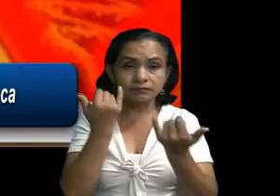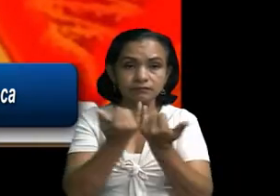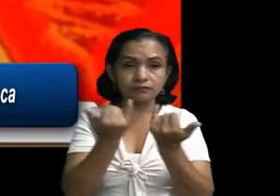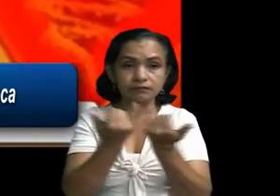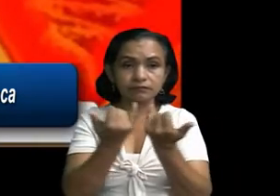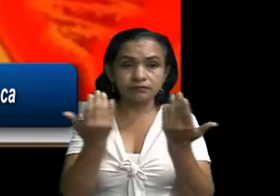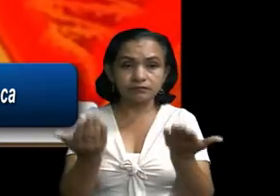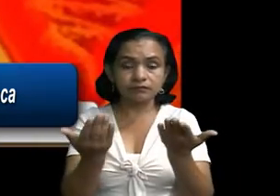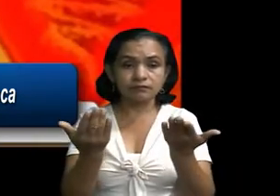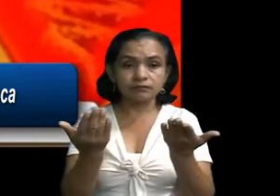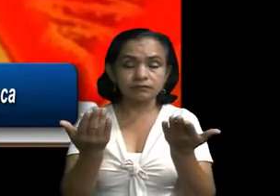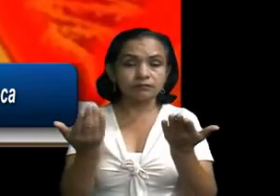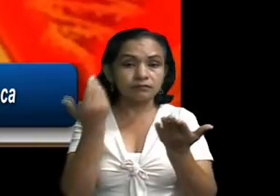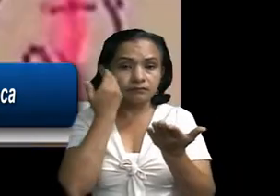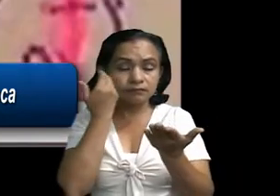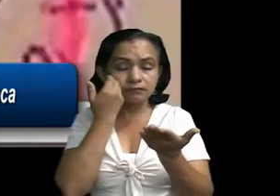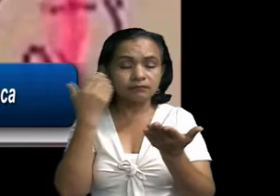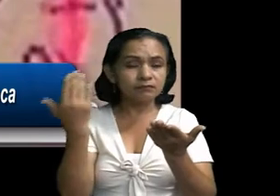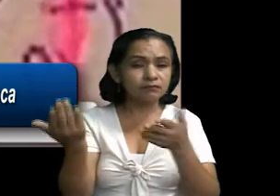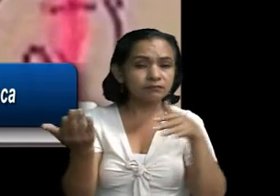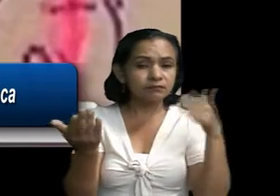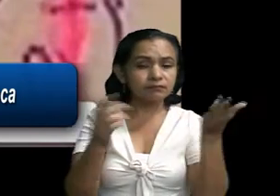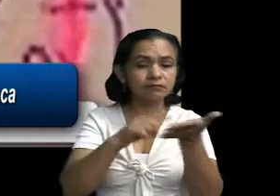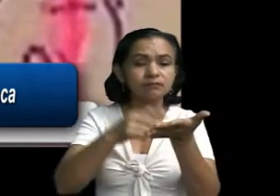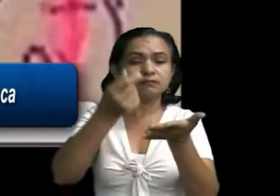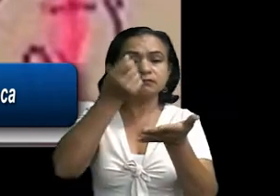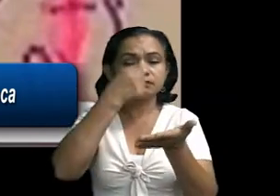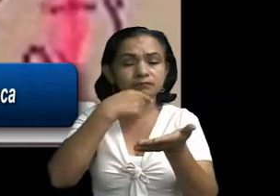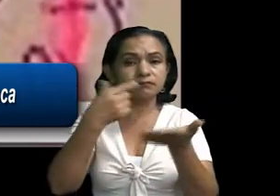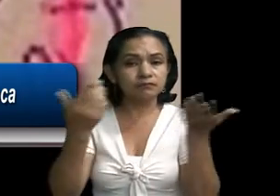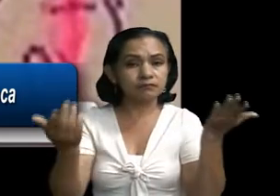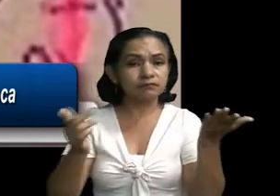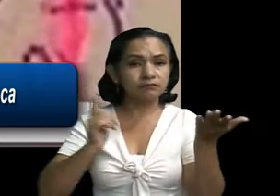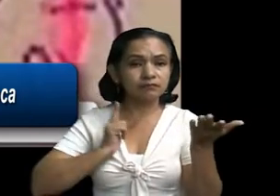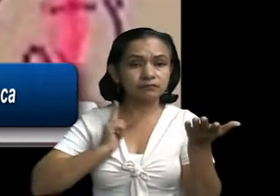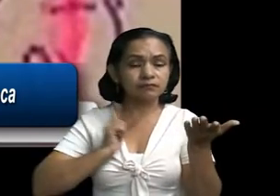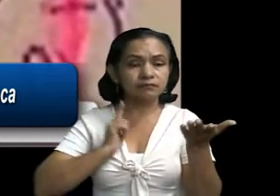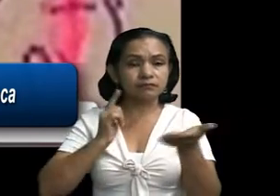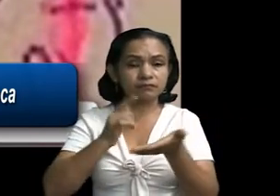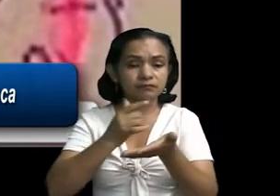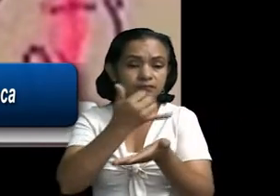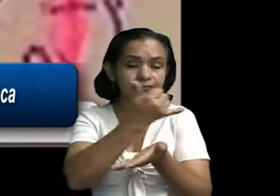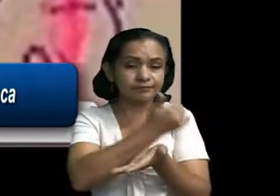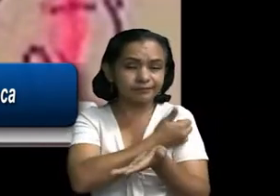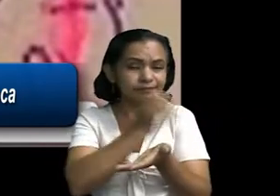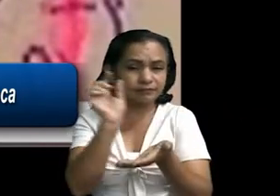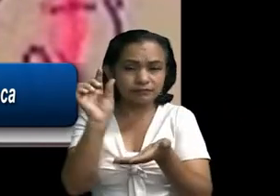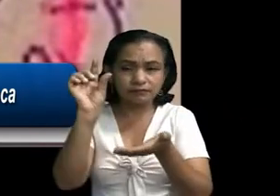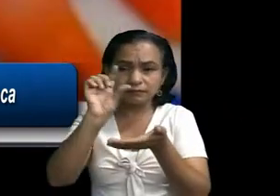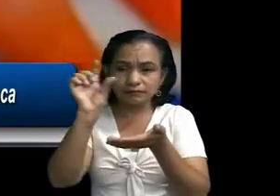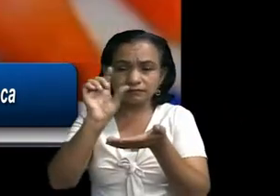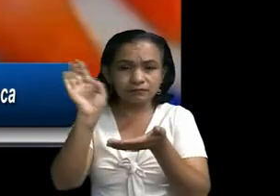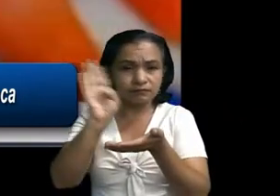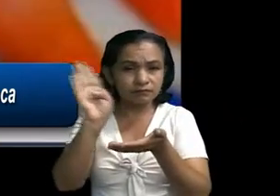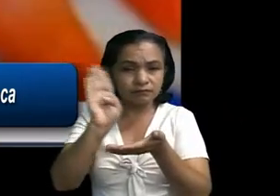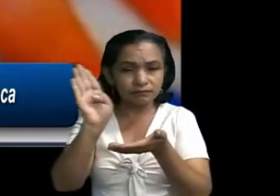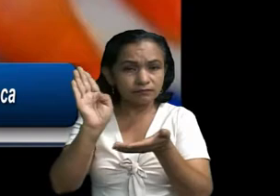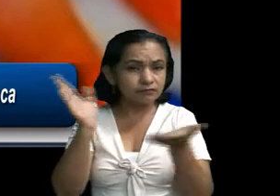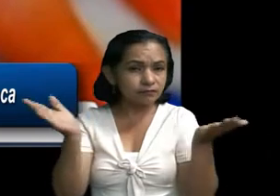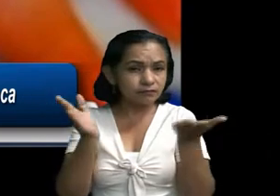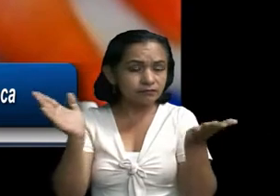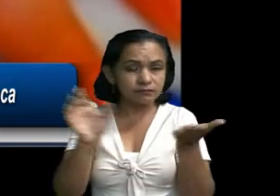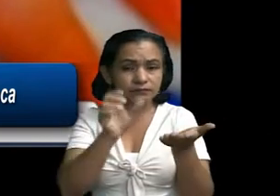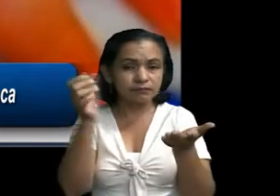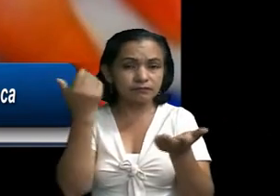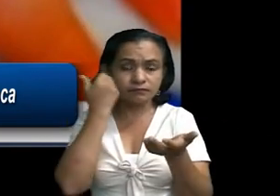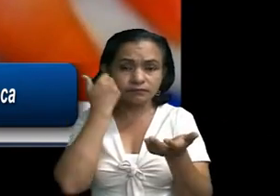del estreptococo. ¿Cuál es el tratamiento? Me imagino que tiene que ser con antibiótico para combatir esa infección. ¿Qué otro